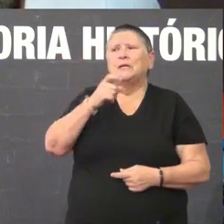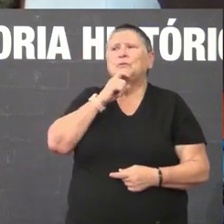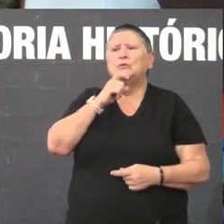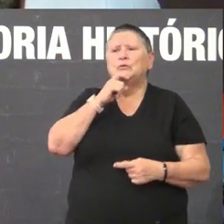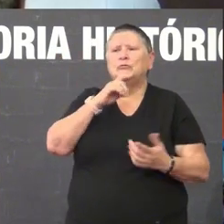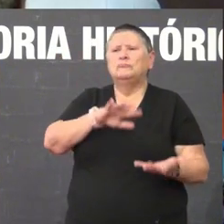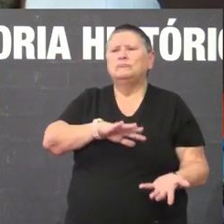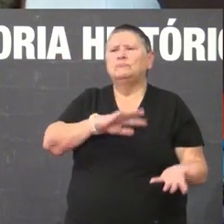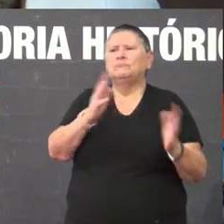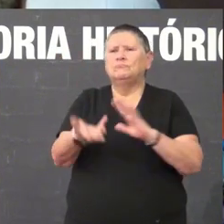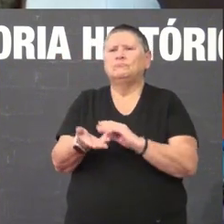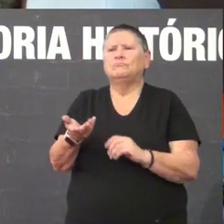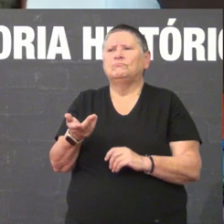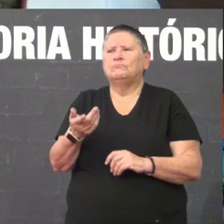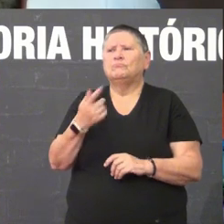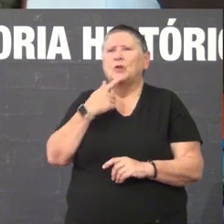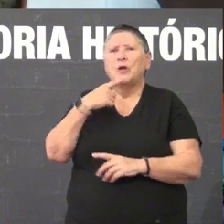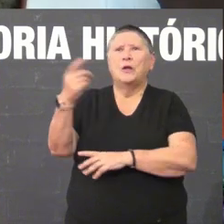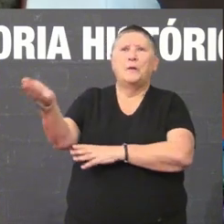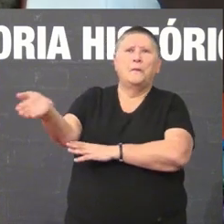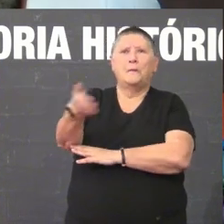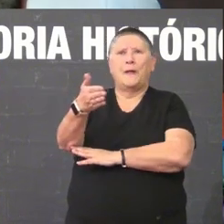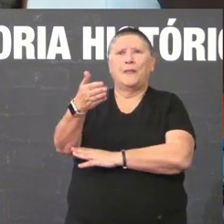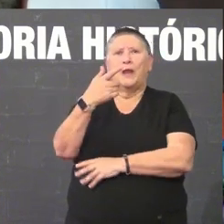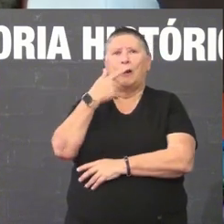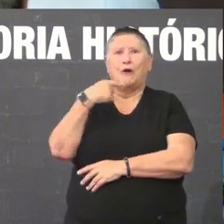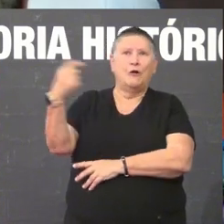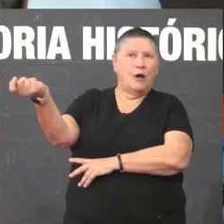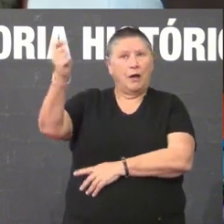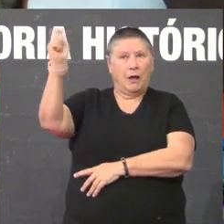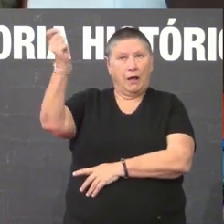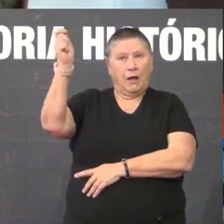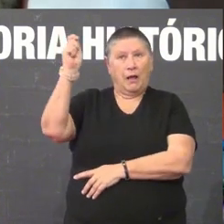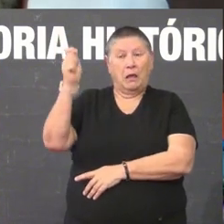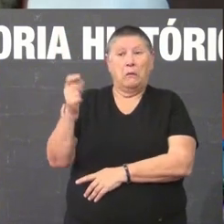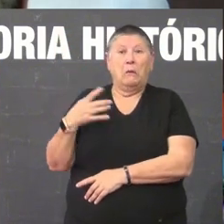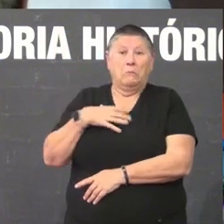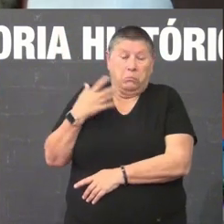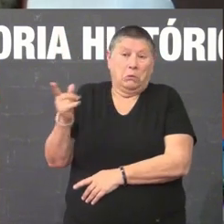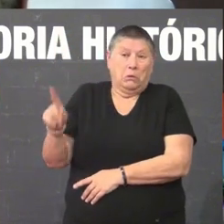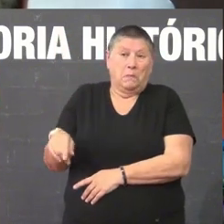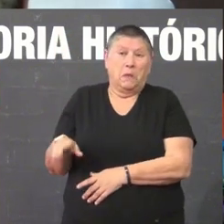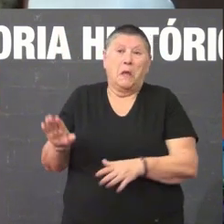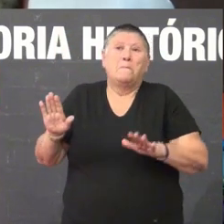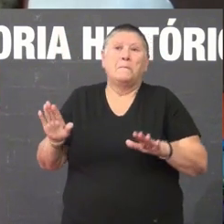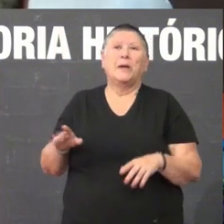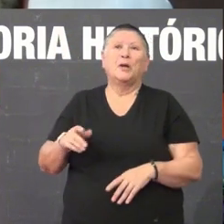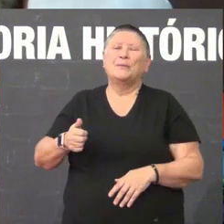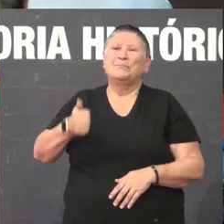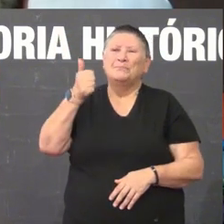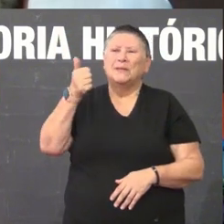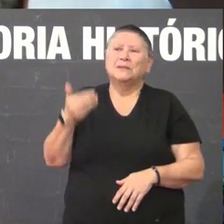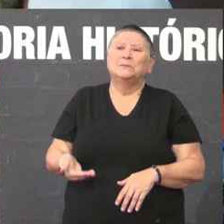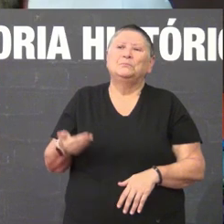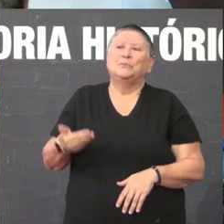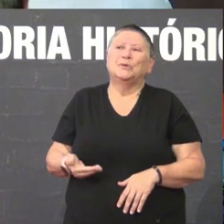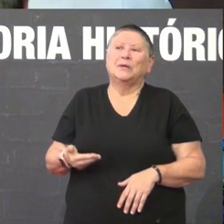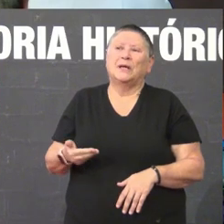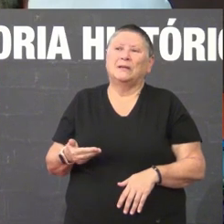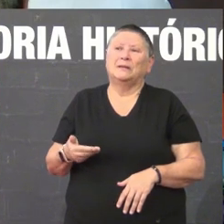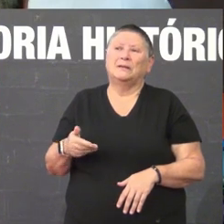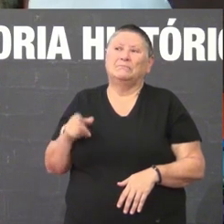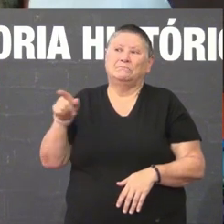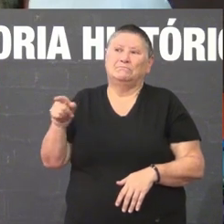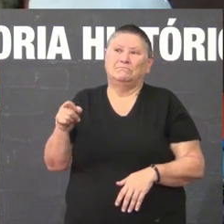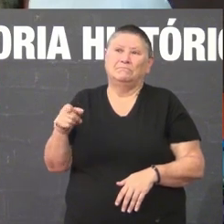es decir levantar la bandera roja que también no seguramente pero creo que para eso es más importante todavía más